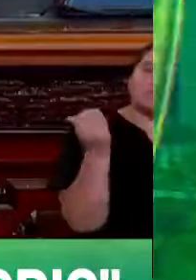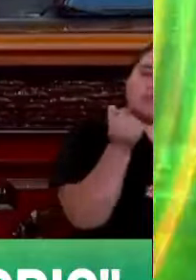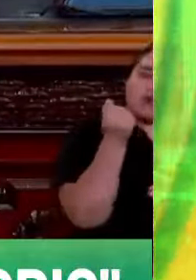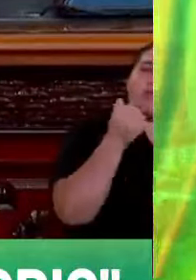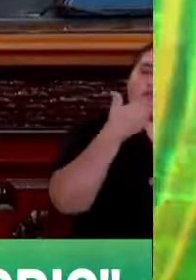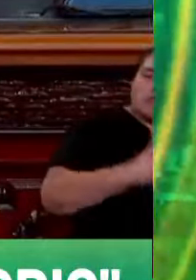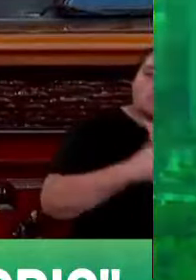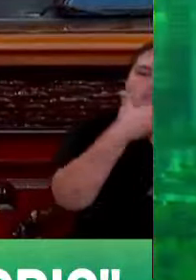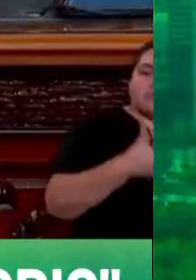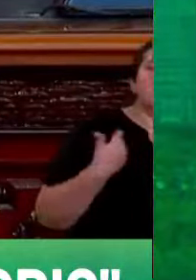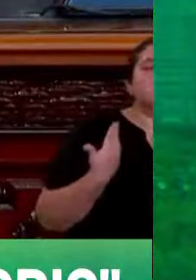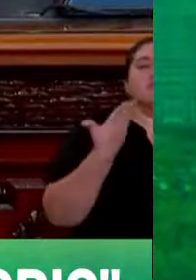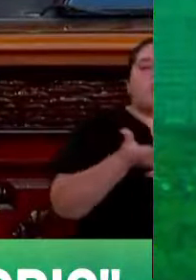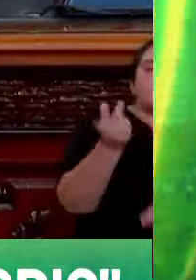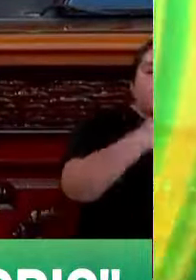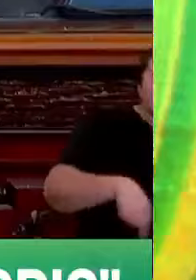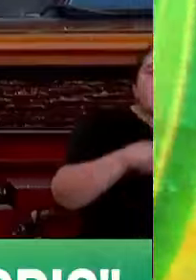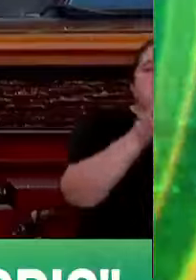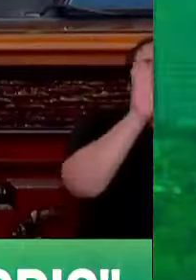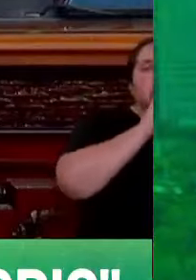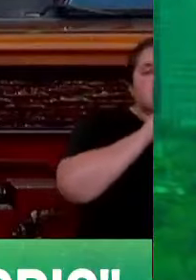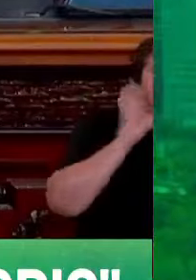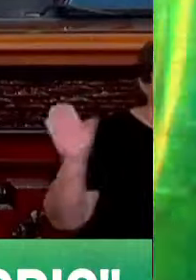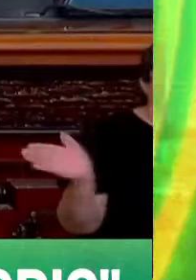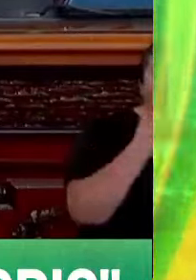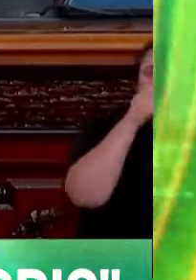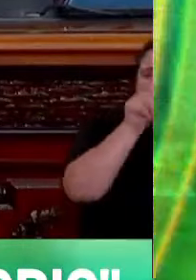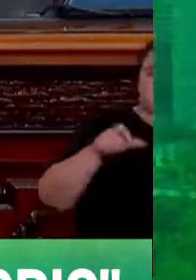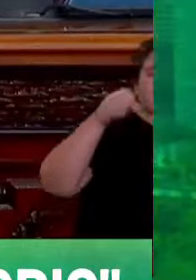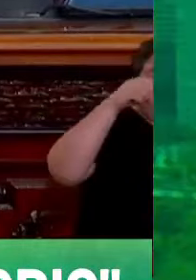punto, Torres. Nos da mucha incertidumbre,